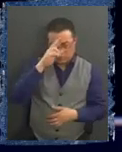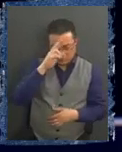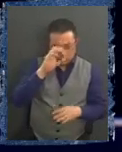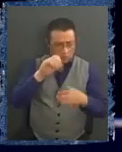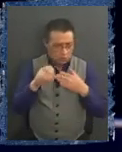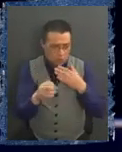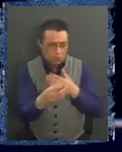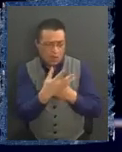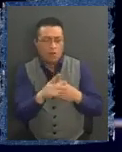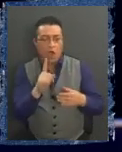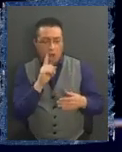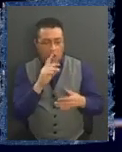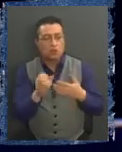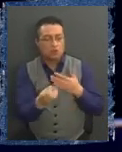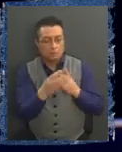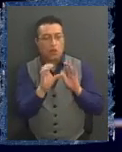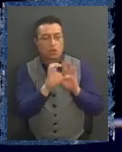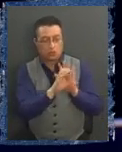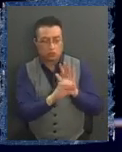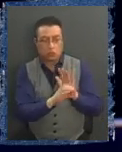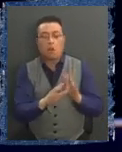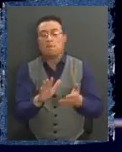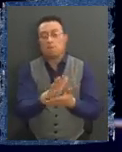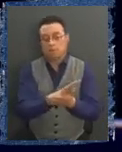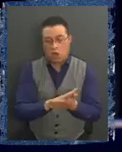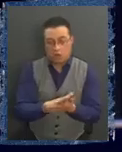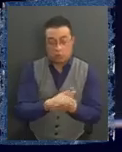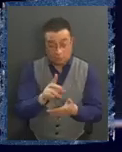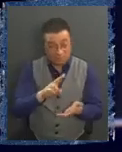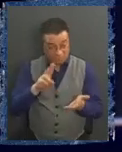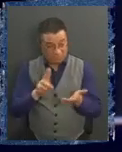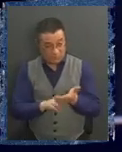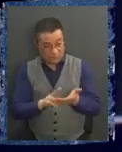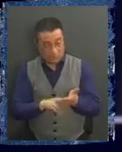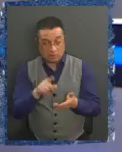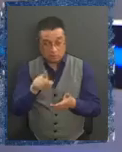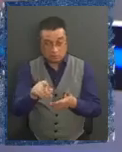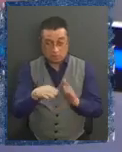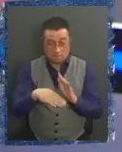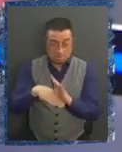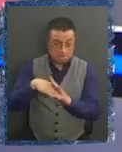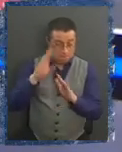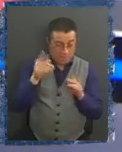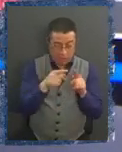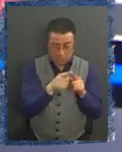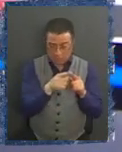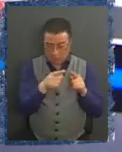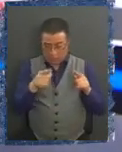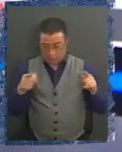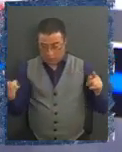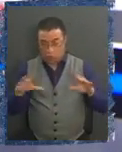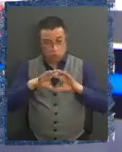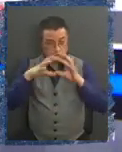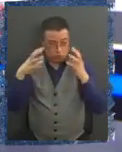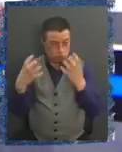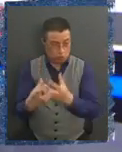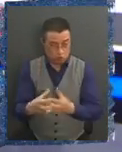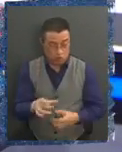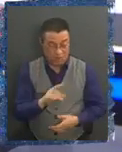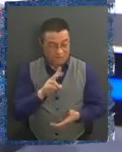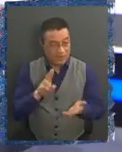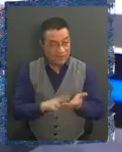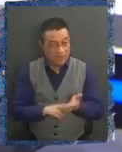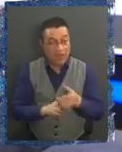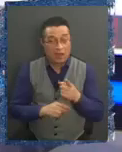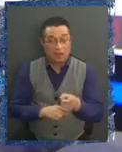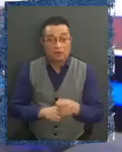novedades que trae este nuevo borrador. Por ejemplo, ¿es verdad que es uno de los más largos del mundo? Francisco va a decir